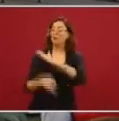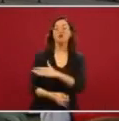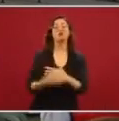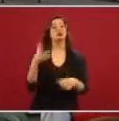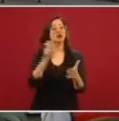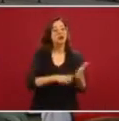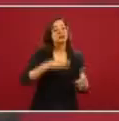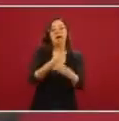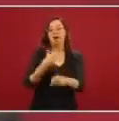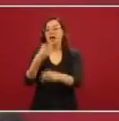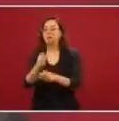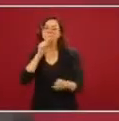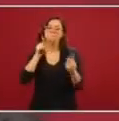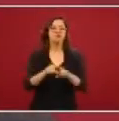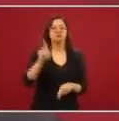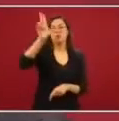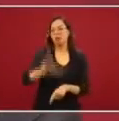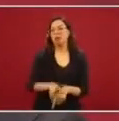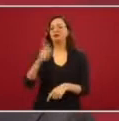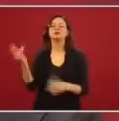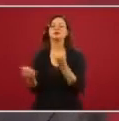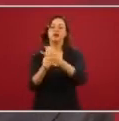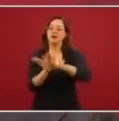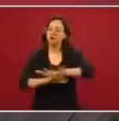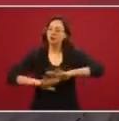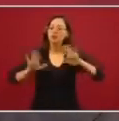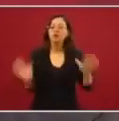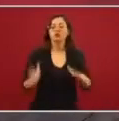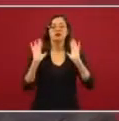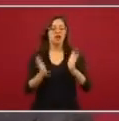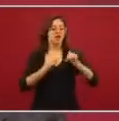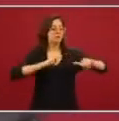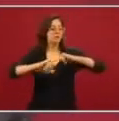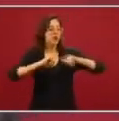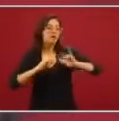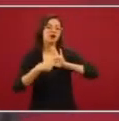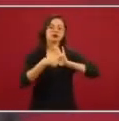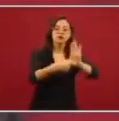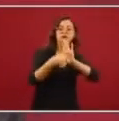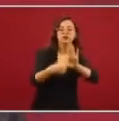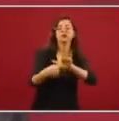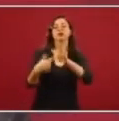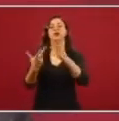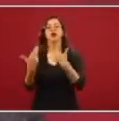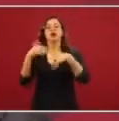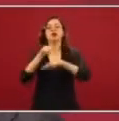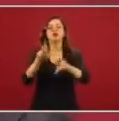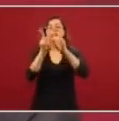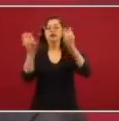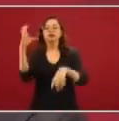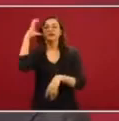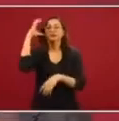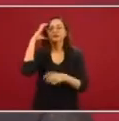en este foro en el pulso de la salud vimos una representación gráfica con mapas sobre la cobertura de los